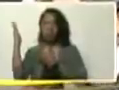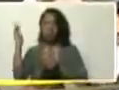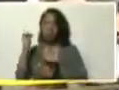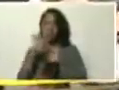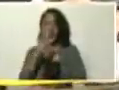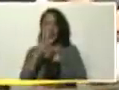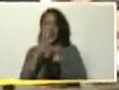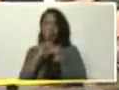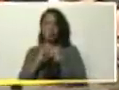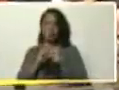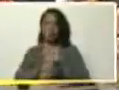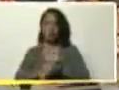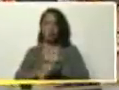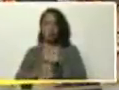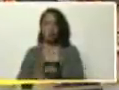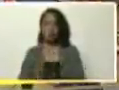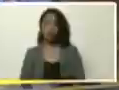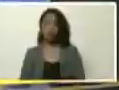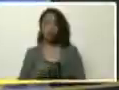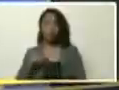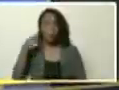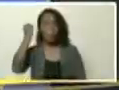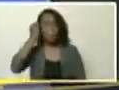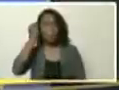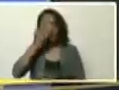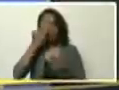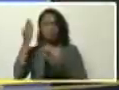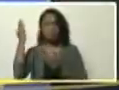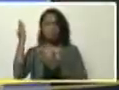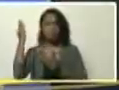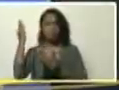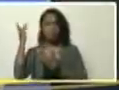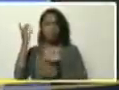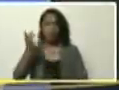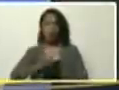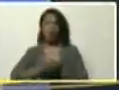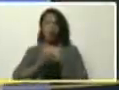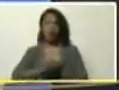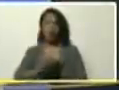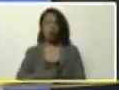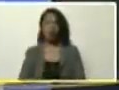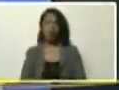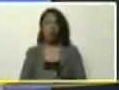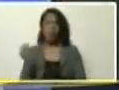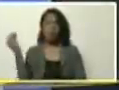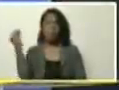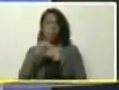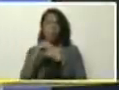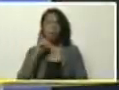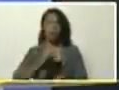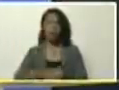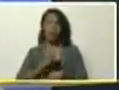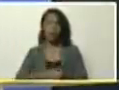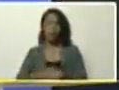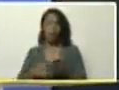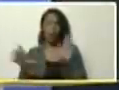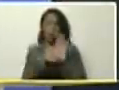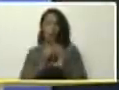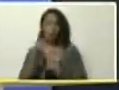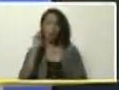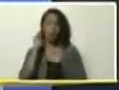4 períodos. Creo que es el alcalde con más períodos